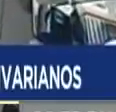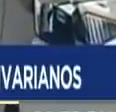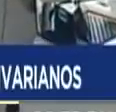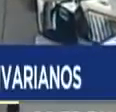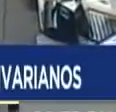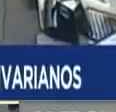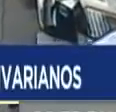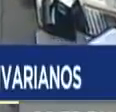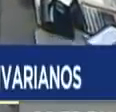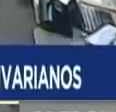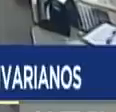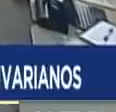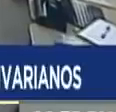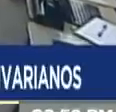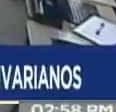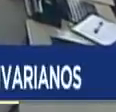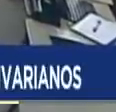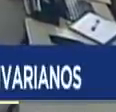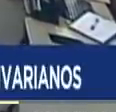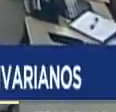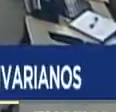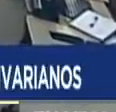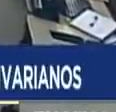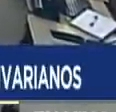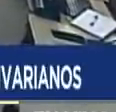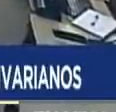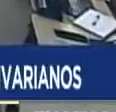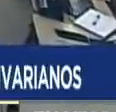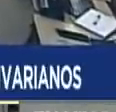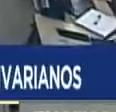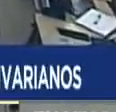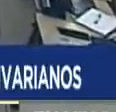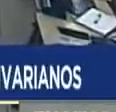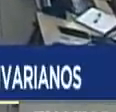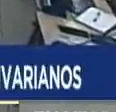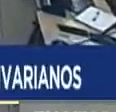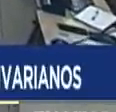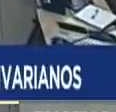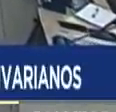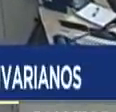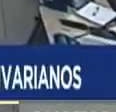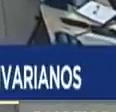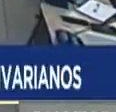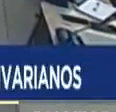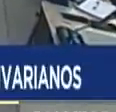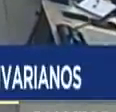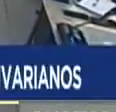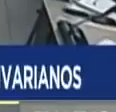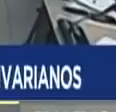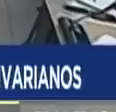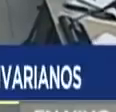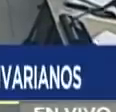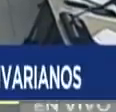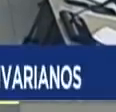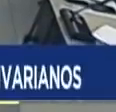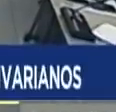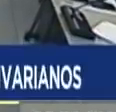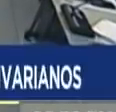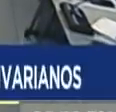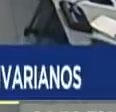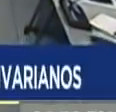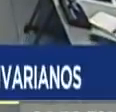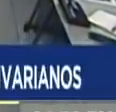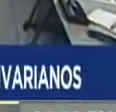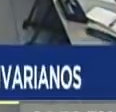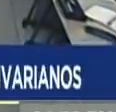Y la peor agresión económica se dio justamente en el año 2020. La peor agresión económica